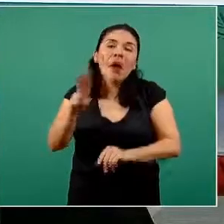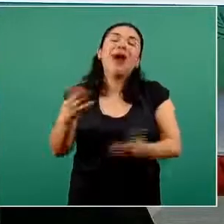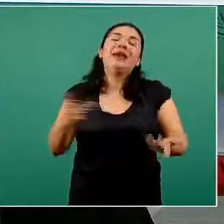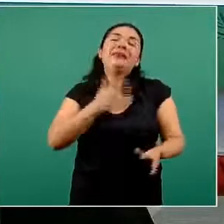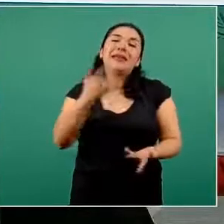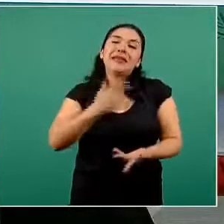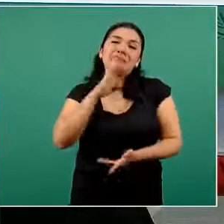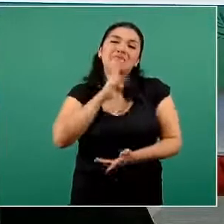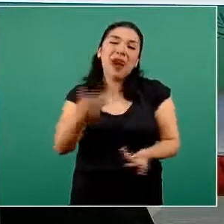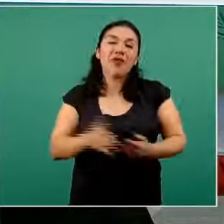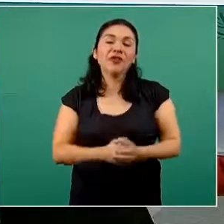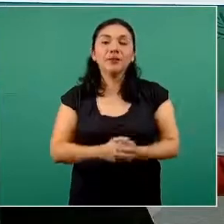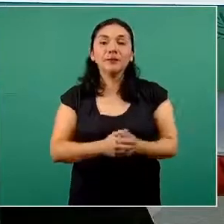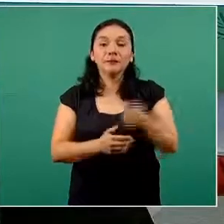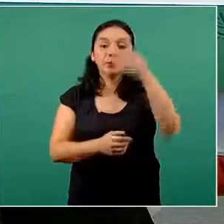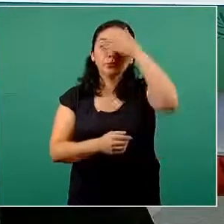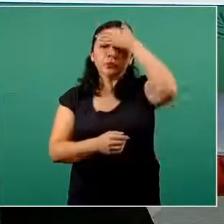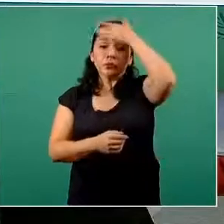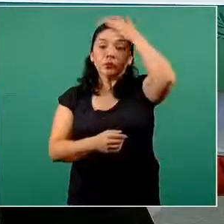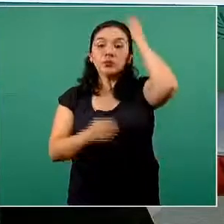agradables. La que sigue, por favor.